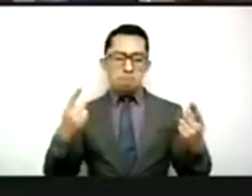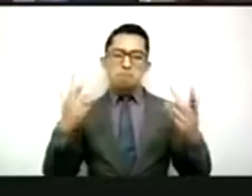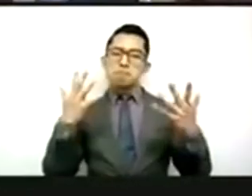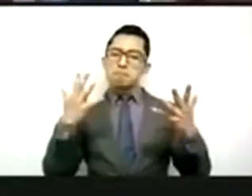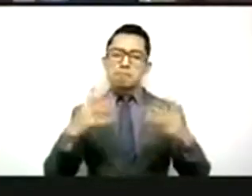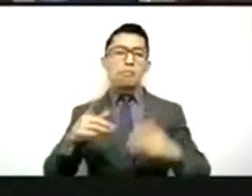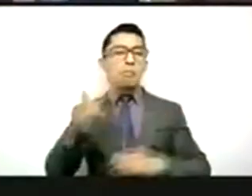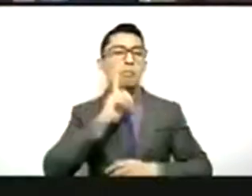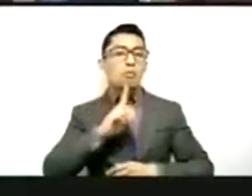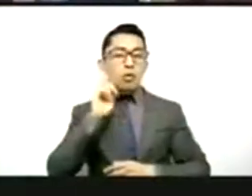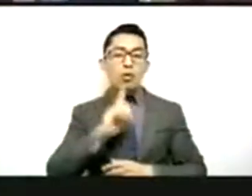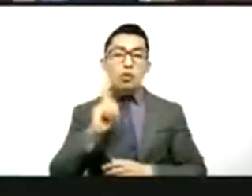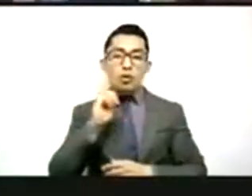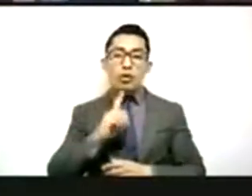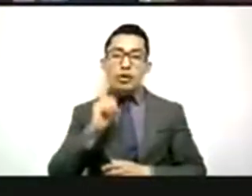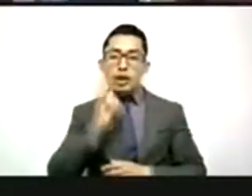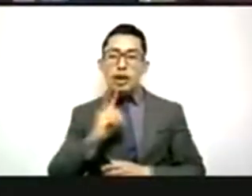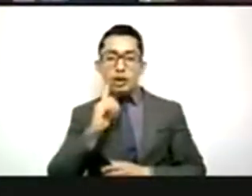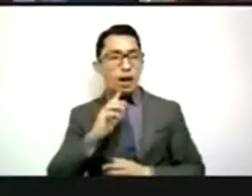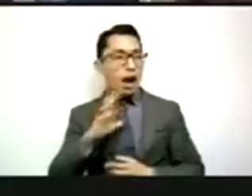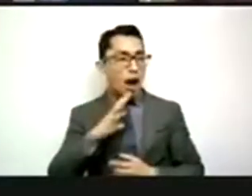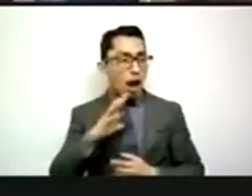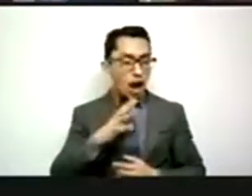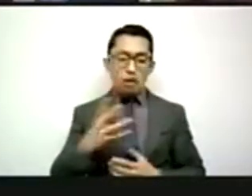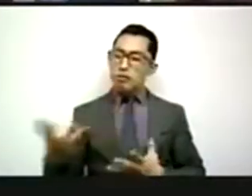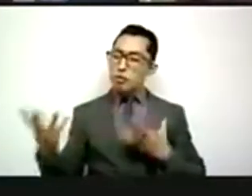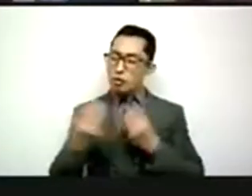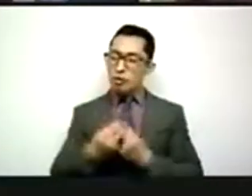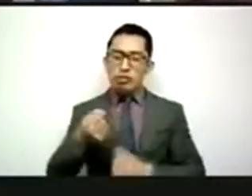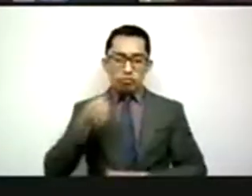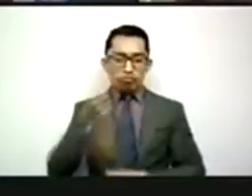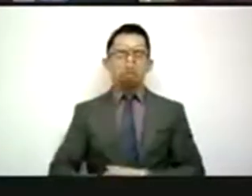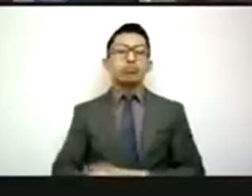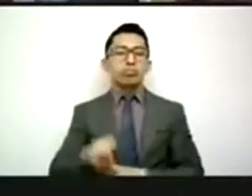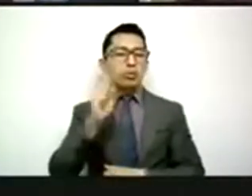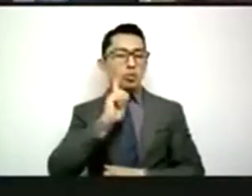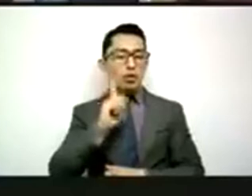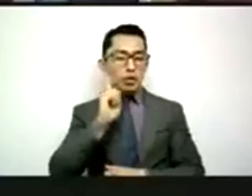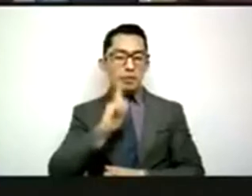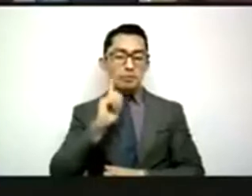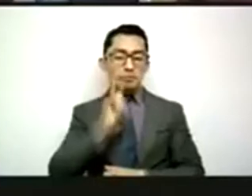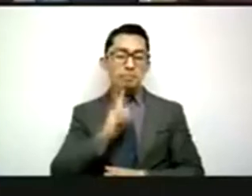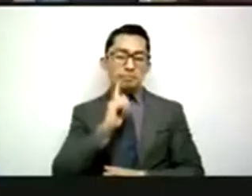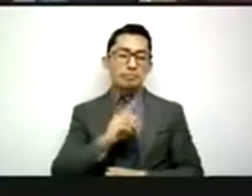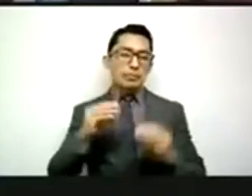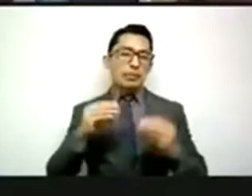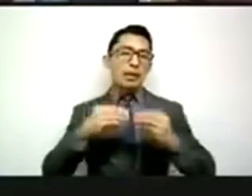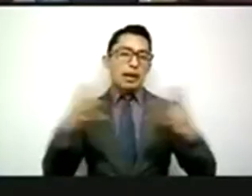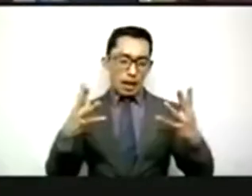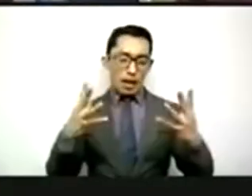se unieron de esta manera y efectivamente